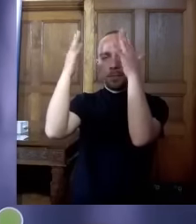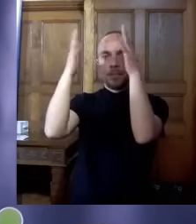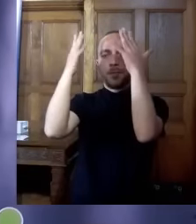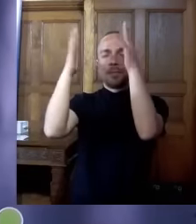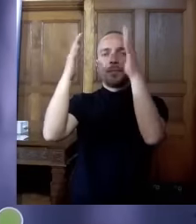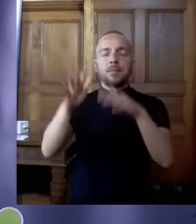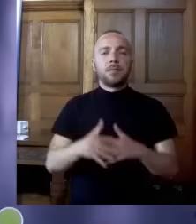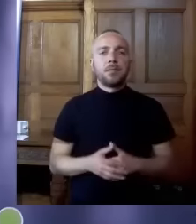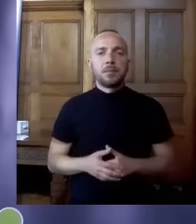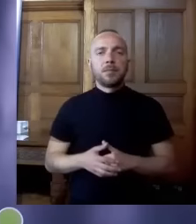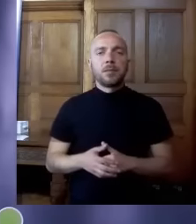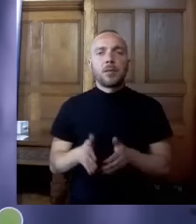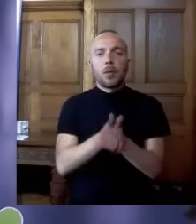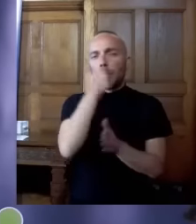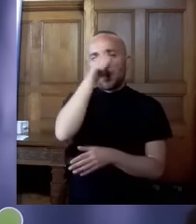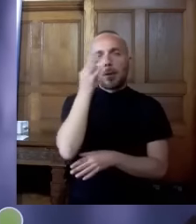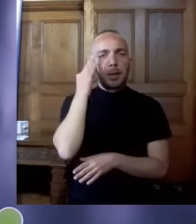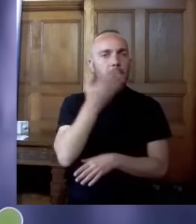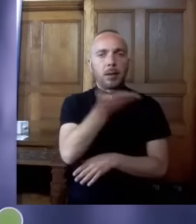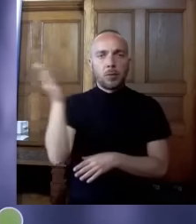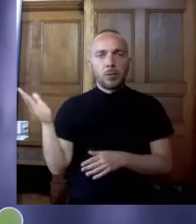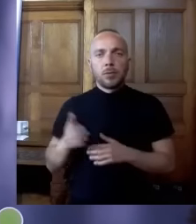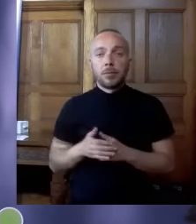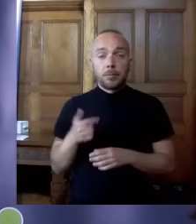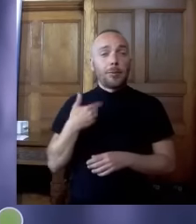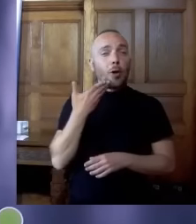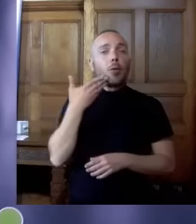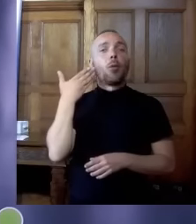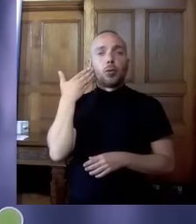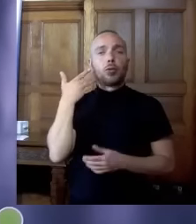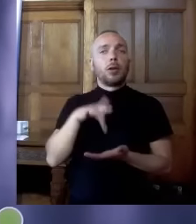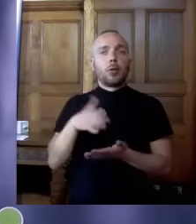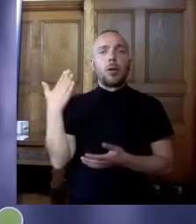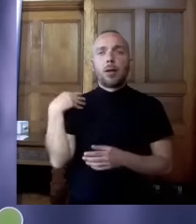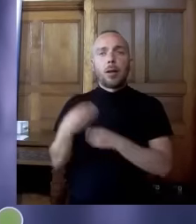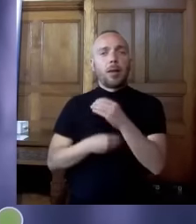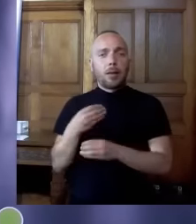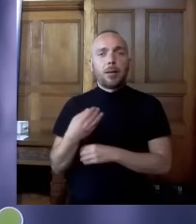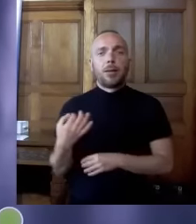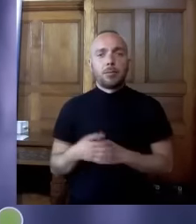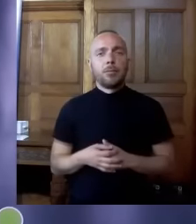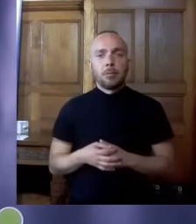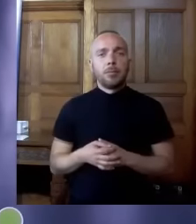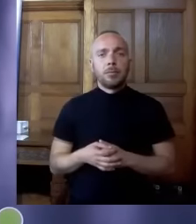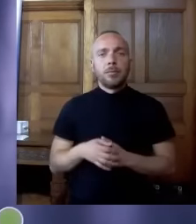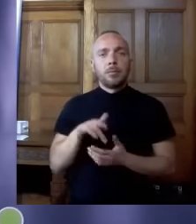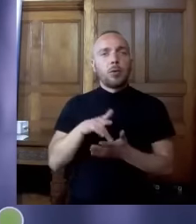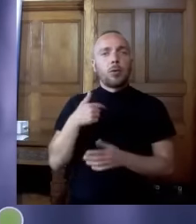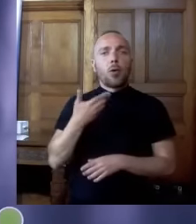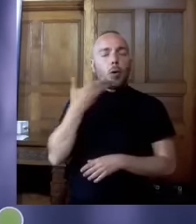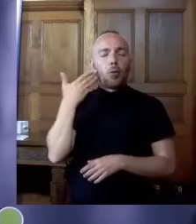perdón y compañeros y compañeras qué orgullosa estoy de lo que hicimos qué orgullosa estoy de